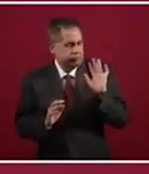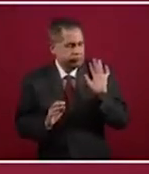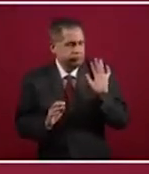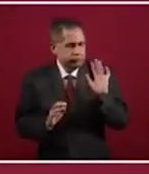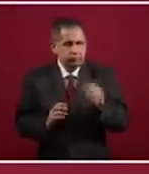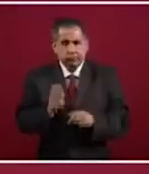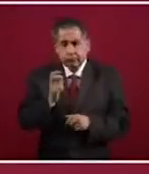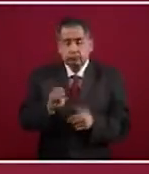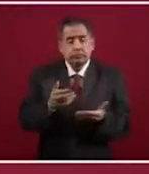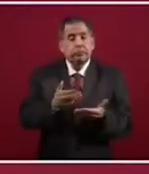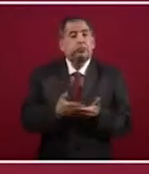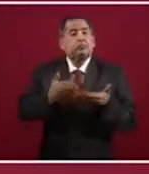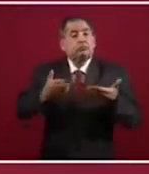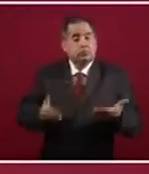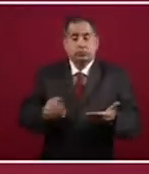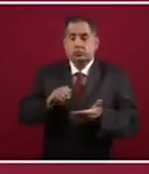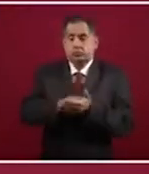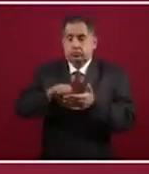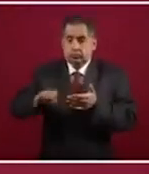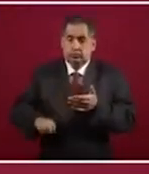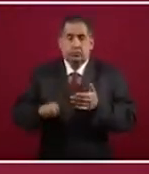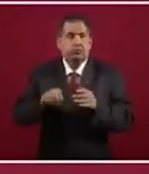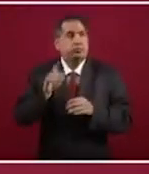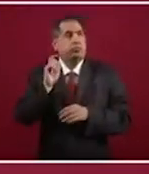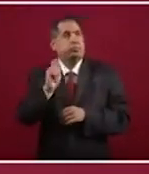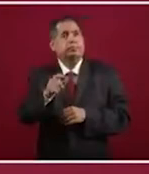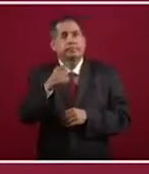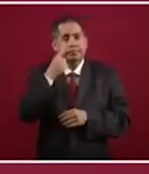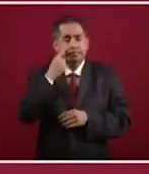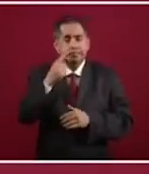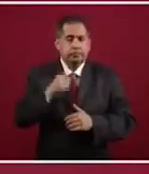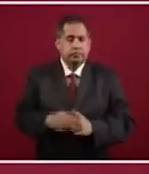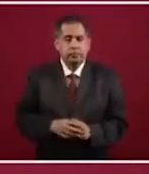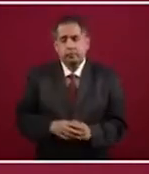Estamos ahora, por ejemplo,